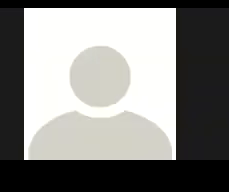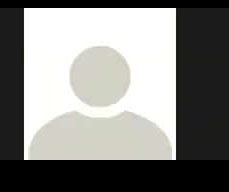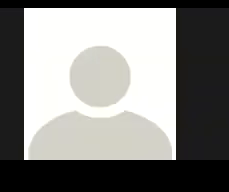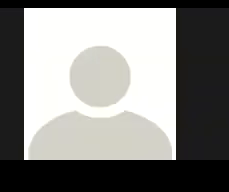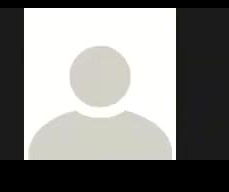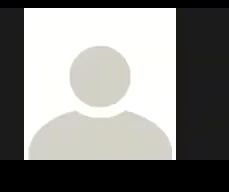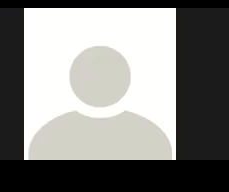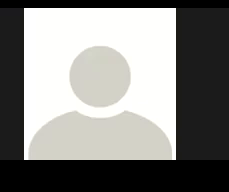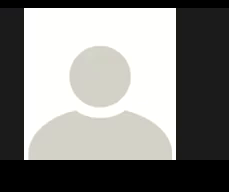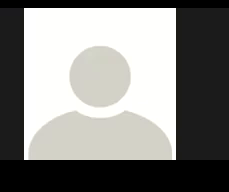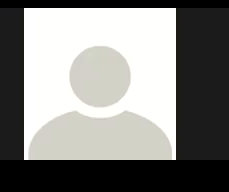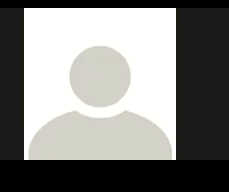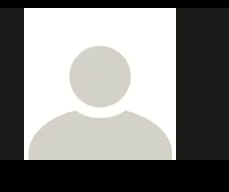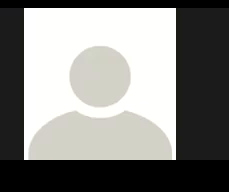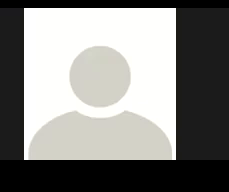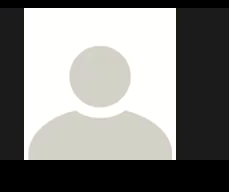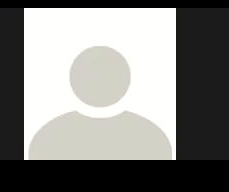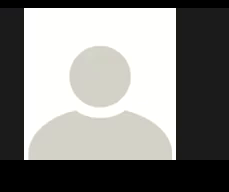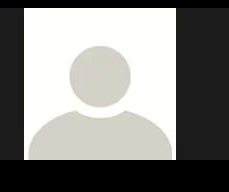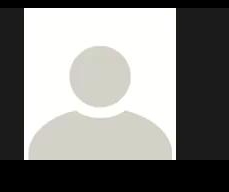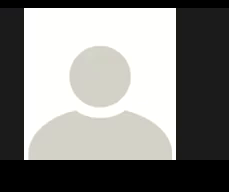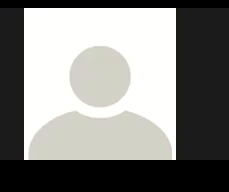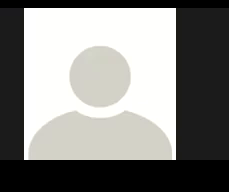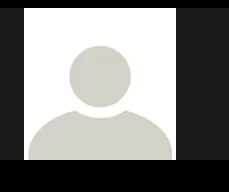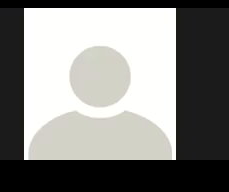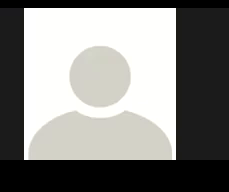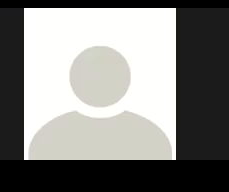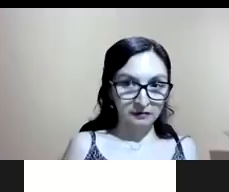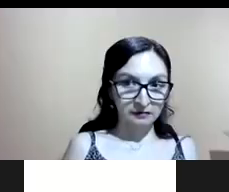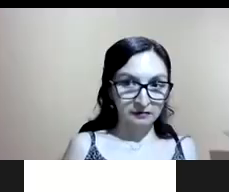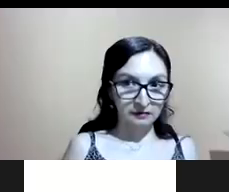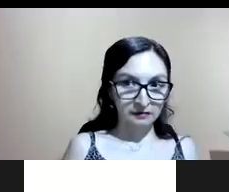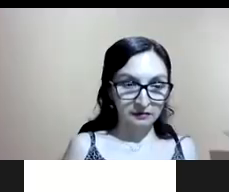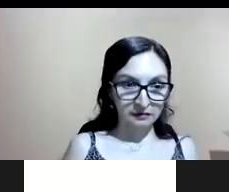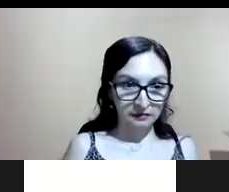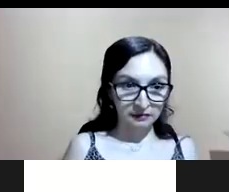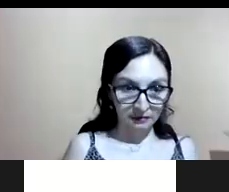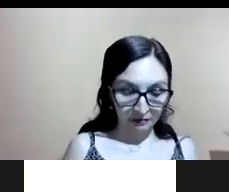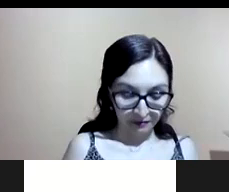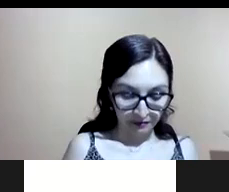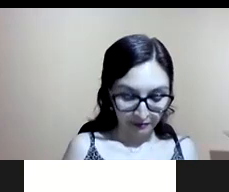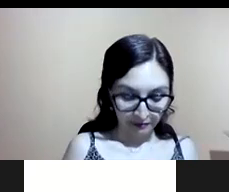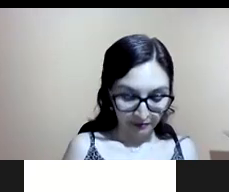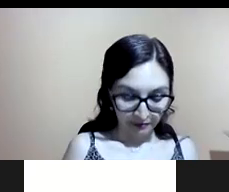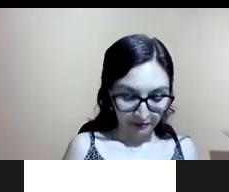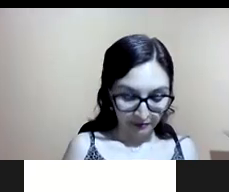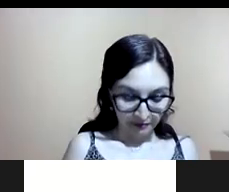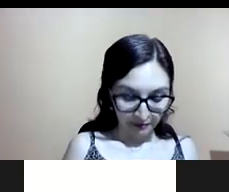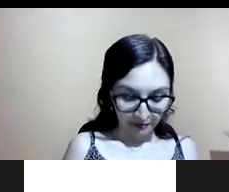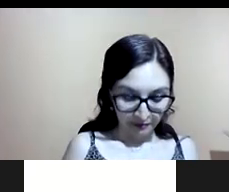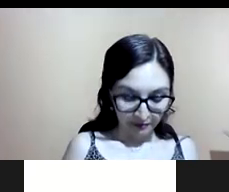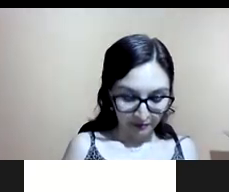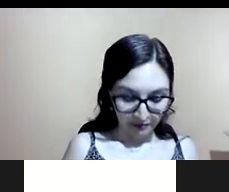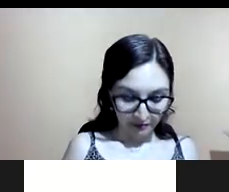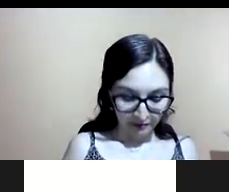pueden estar adheridas o pegadas a lo que es la parénquima pulmonar. Por eso, desde el inicio se tiene que empezar con la terapia respiratoria,